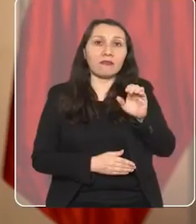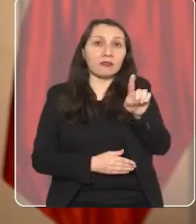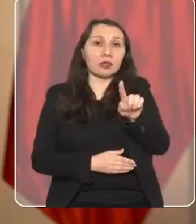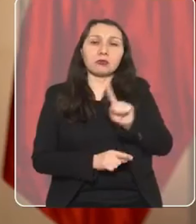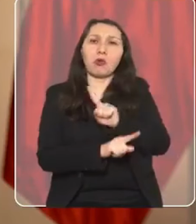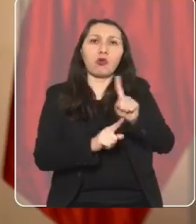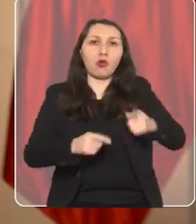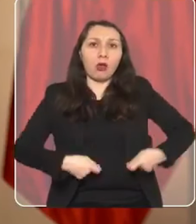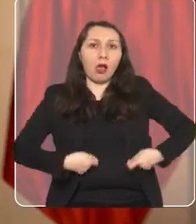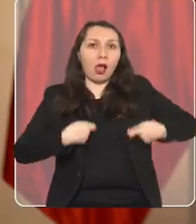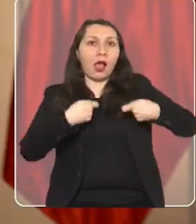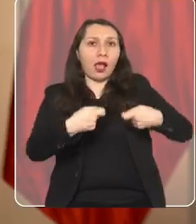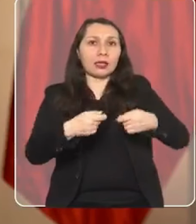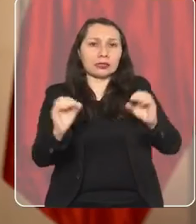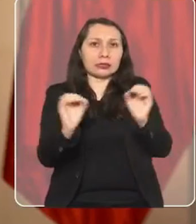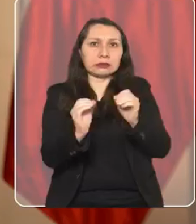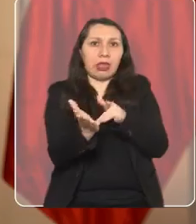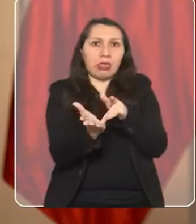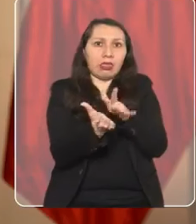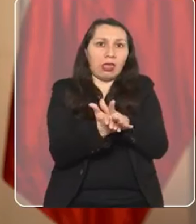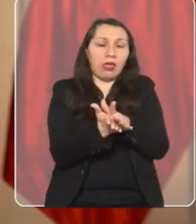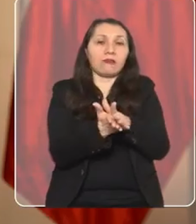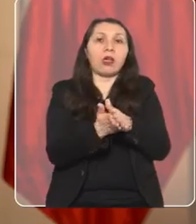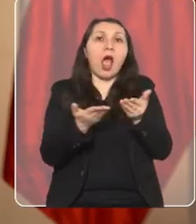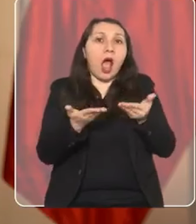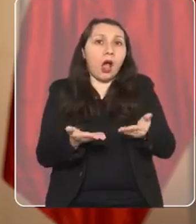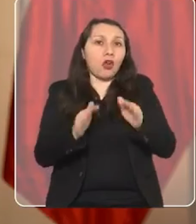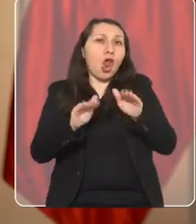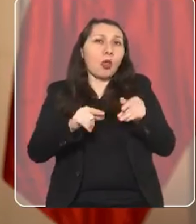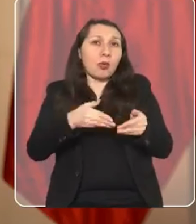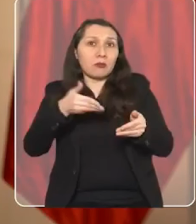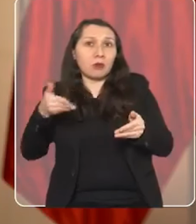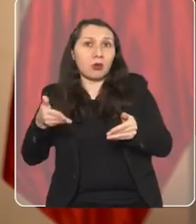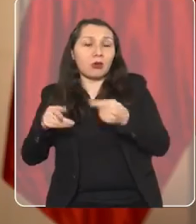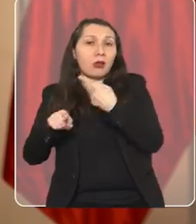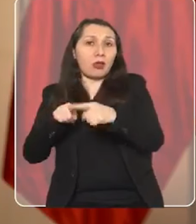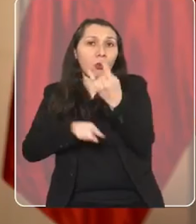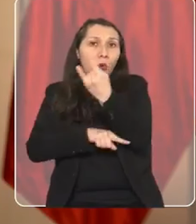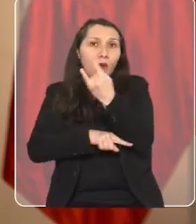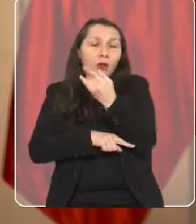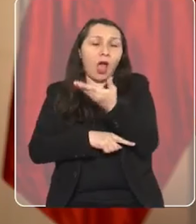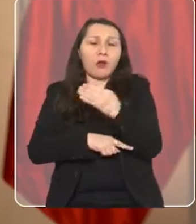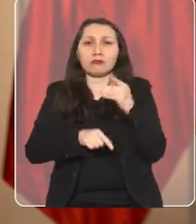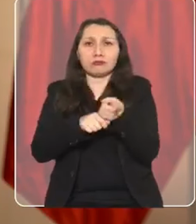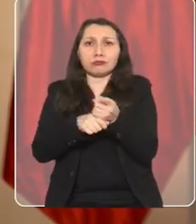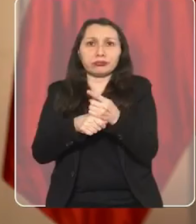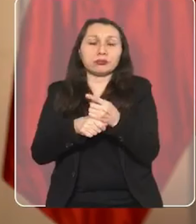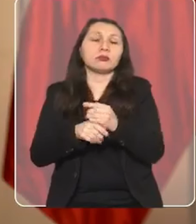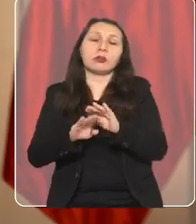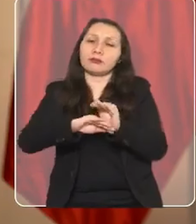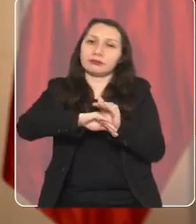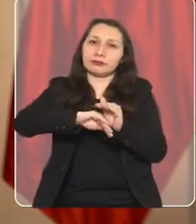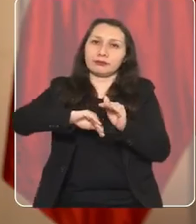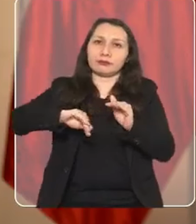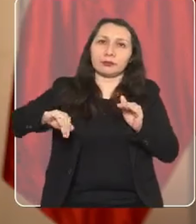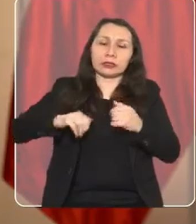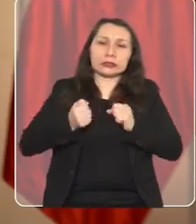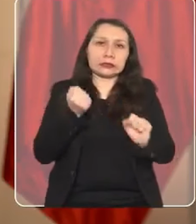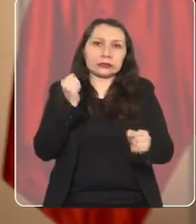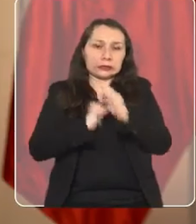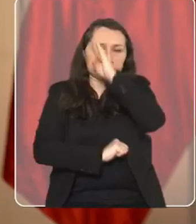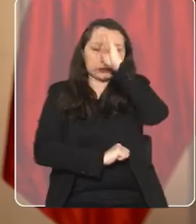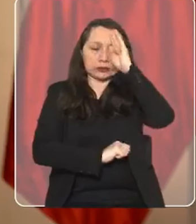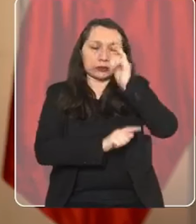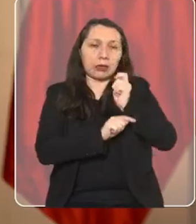deberán desembolsar recursos ni endeudarse como ocurre hoy con el sistema de créditos universitarios eliminando de esta manera el estrés